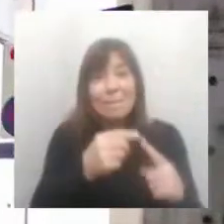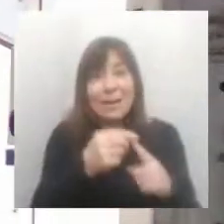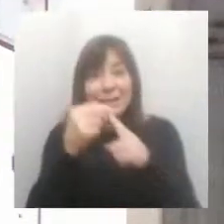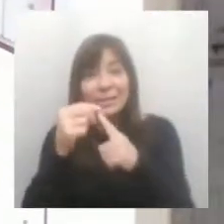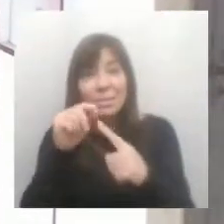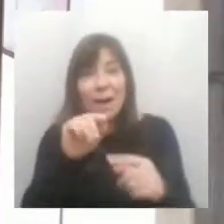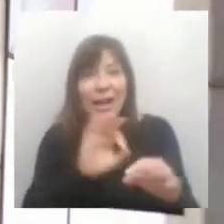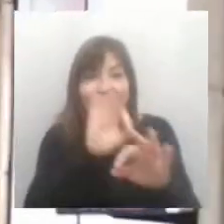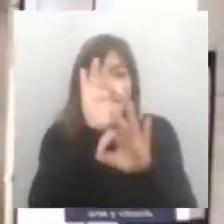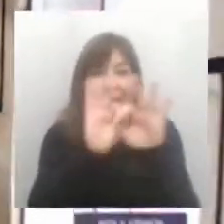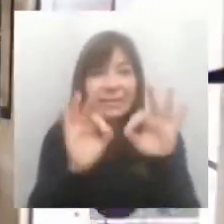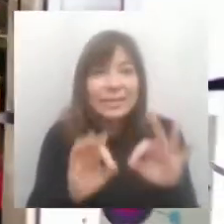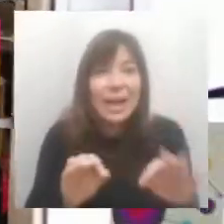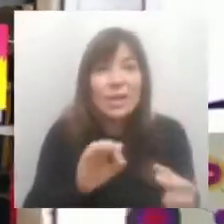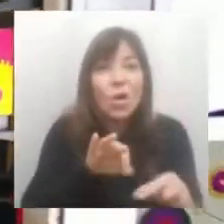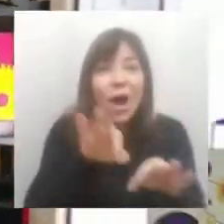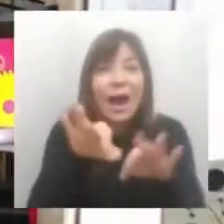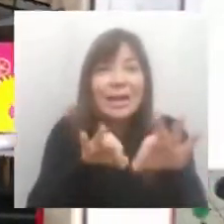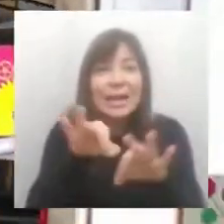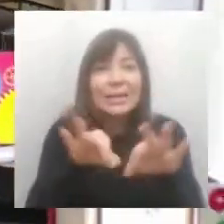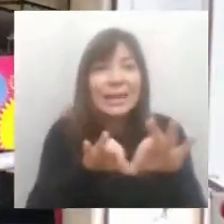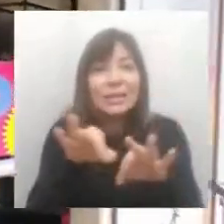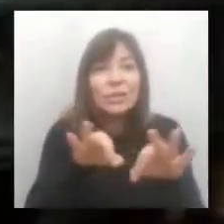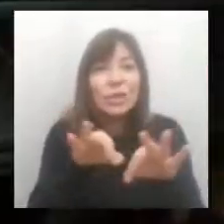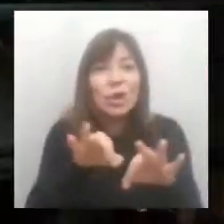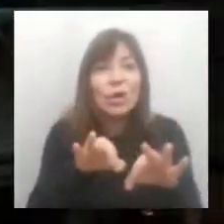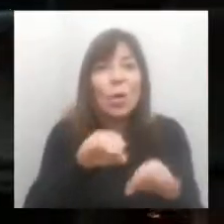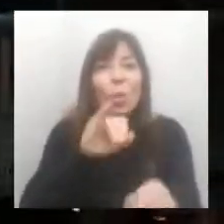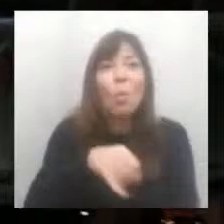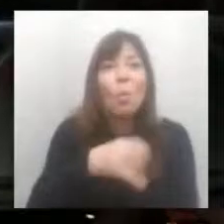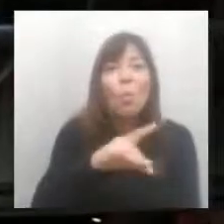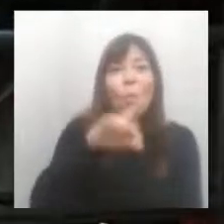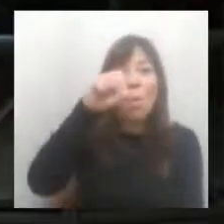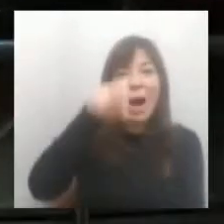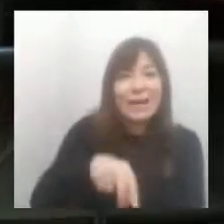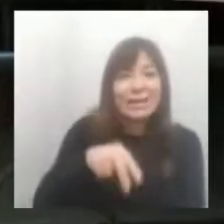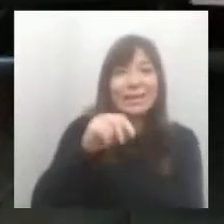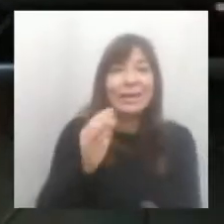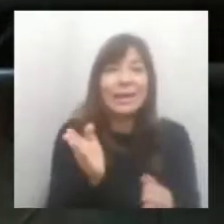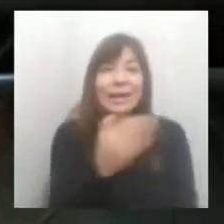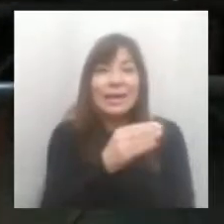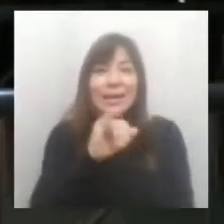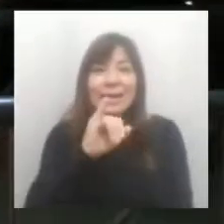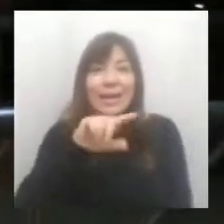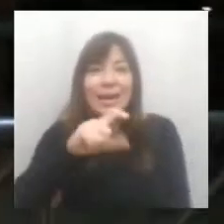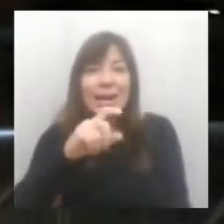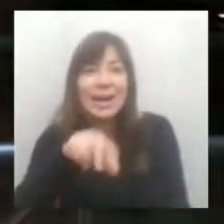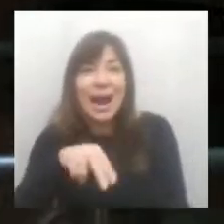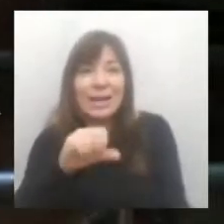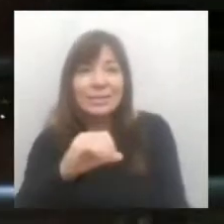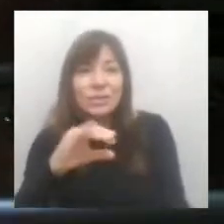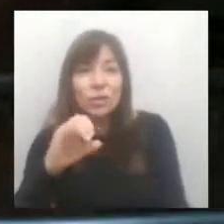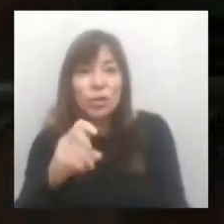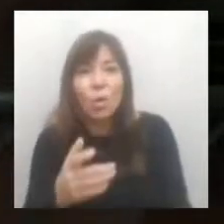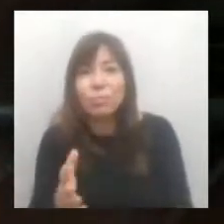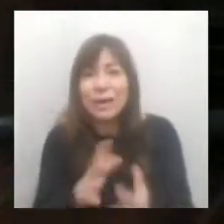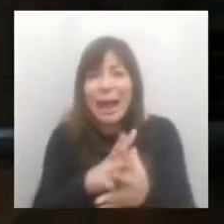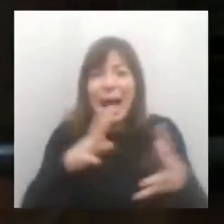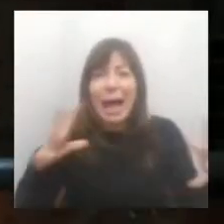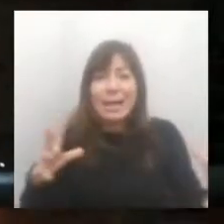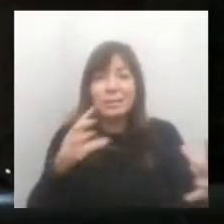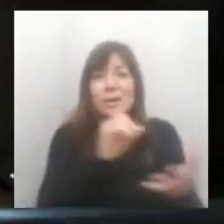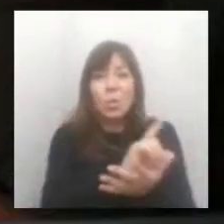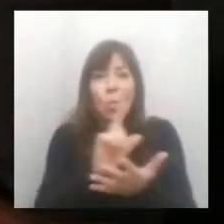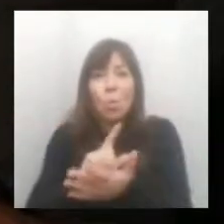diseño arquitectónico que estuvo a cargo de Juan Ignacio Baixas. Una vez dentro de él te encuentras con un inmenso hall de 90 metros de largo y 12 metros de